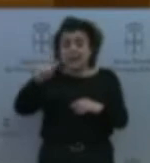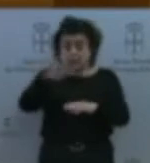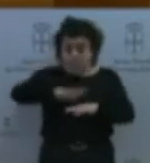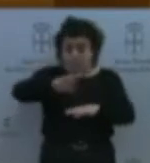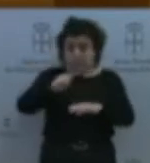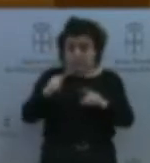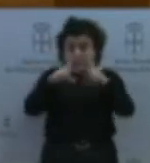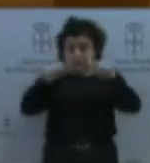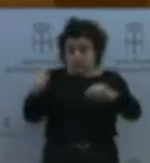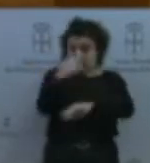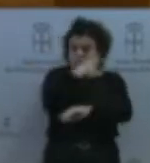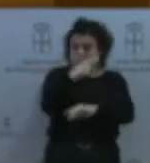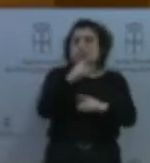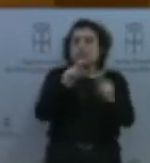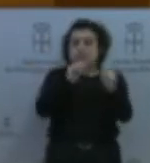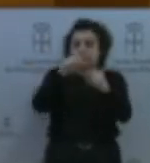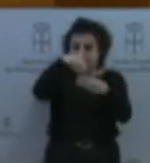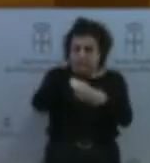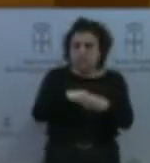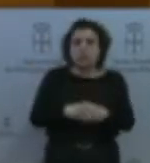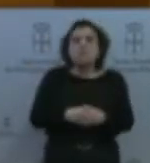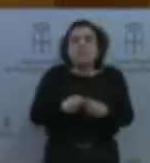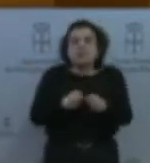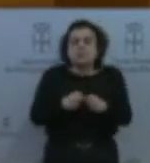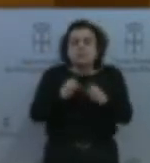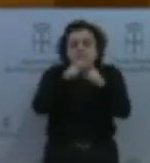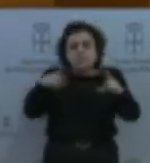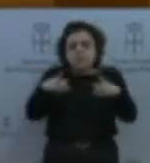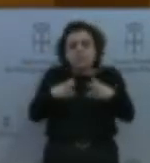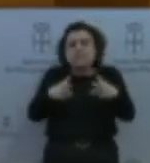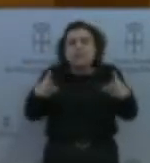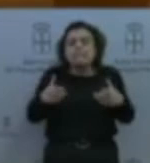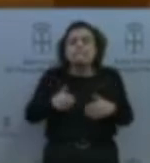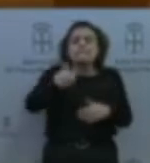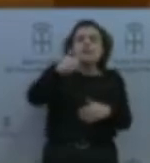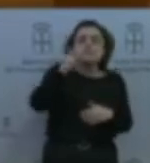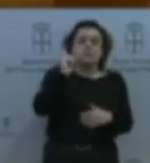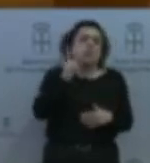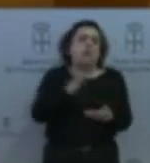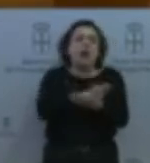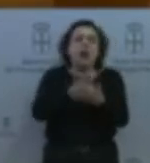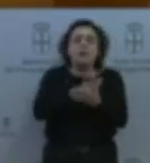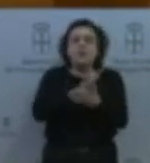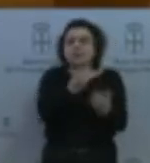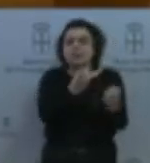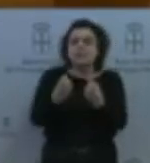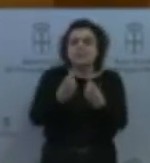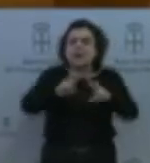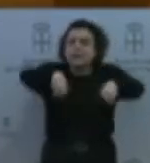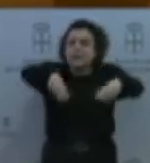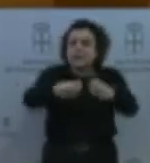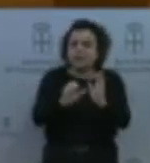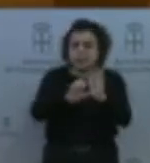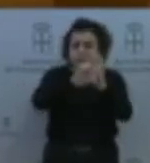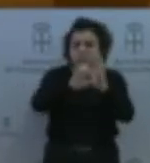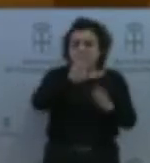se quede solo, en este caso, falando de la necesidad de reformar el Estatuto de Autonomía para la oficialidad. Ese sería un error.